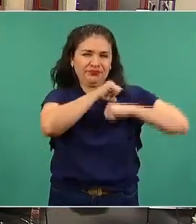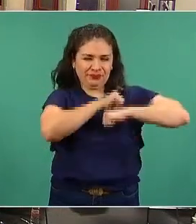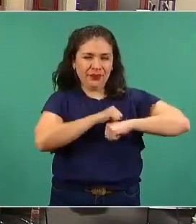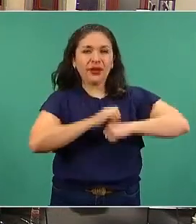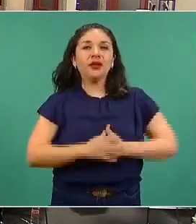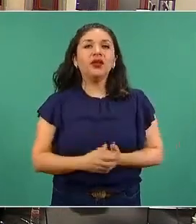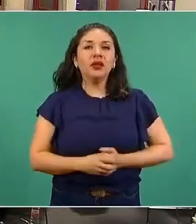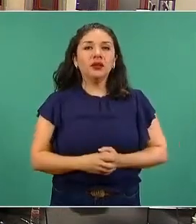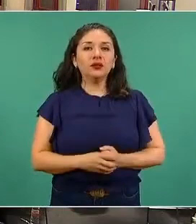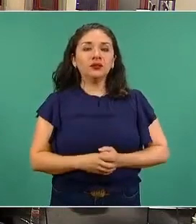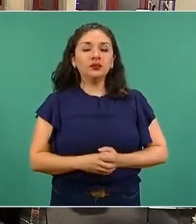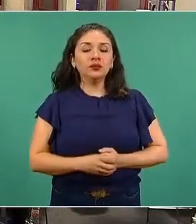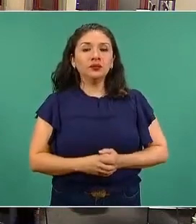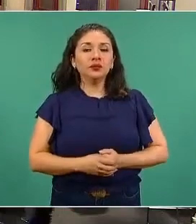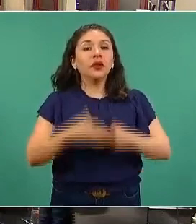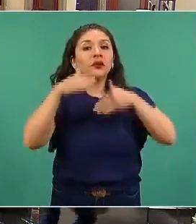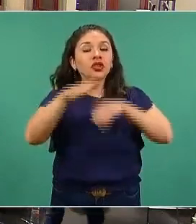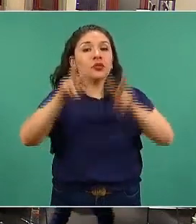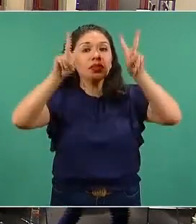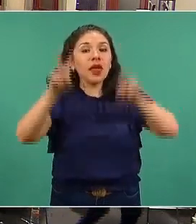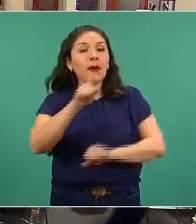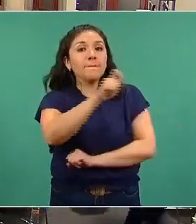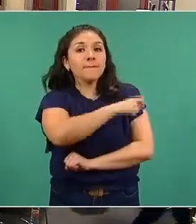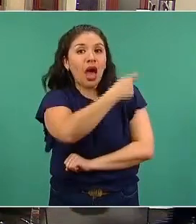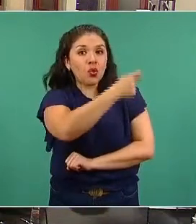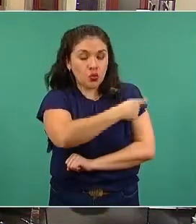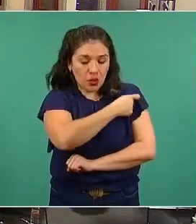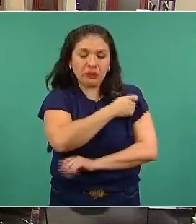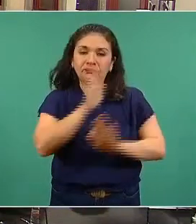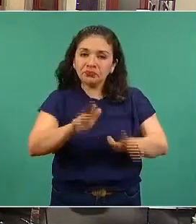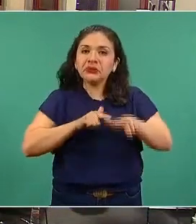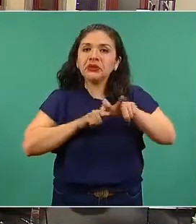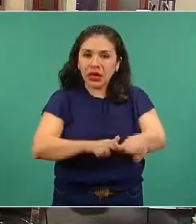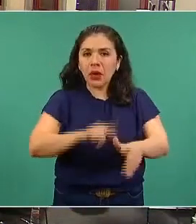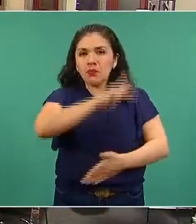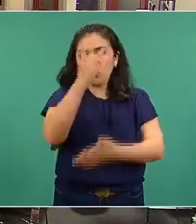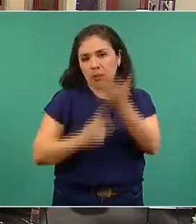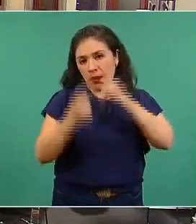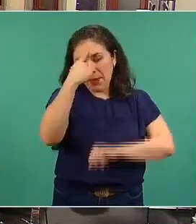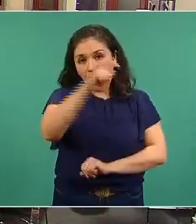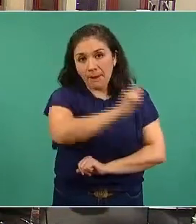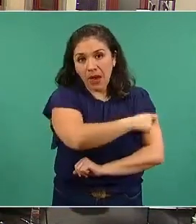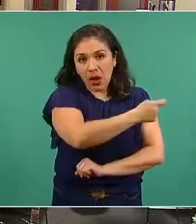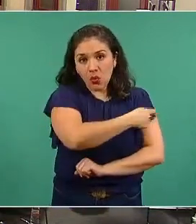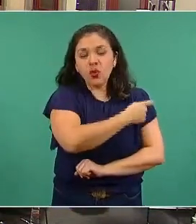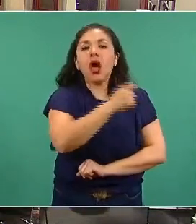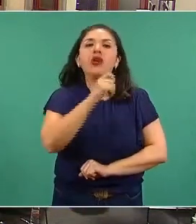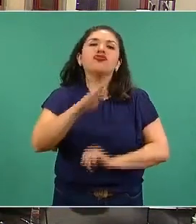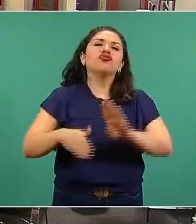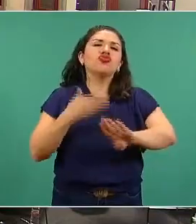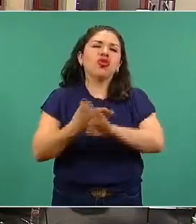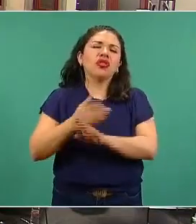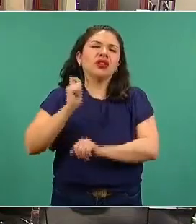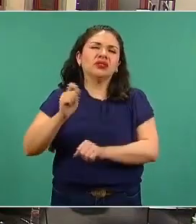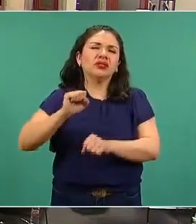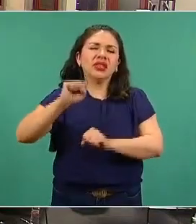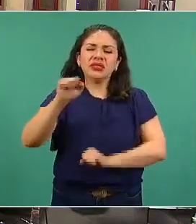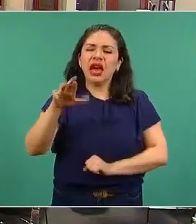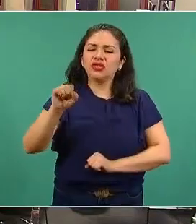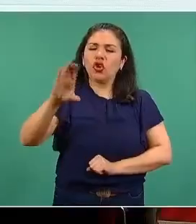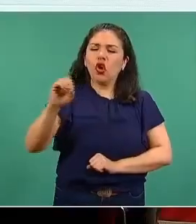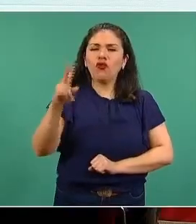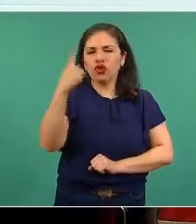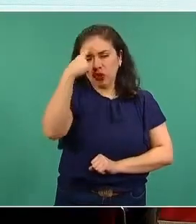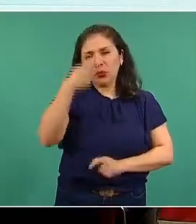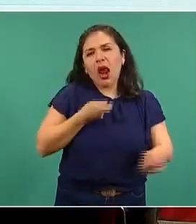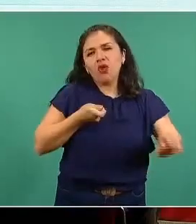Epidemiología. Vacunas contra el COVID. Continuamos con el programa de vacunación contra el virus SARS-CoV-2 para prevenir y